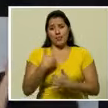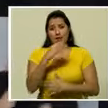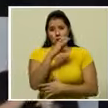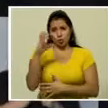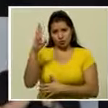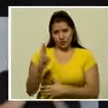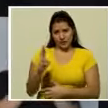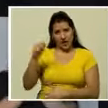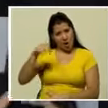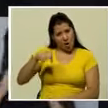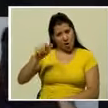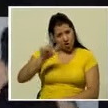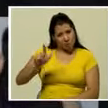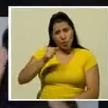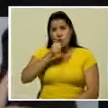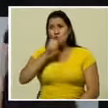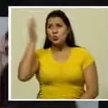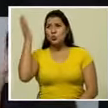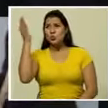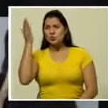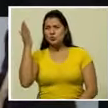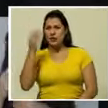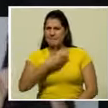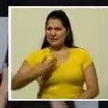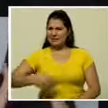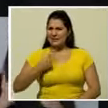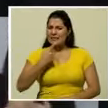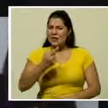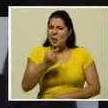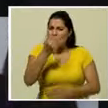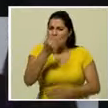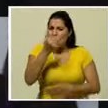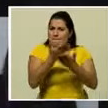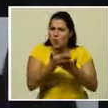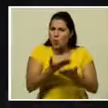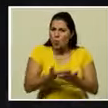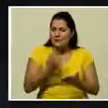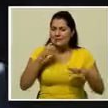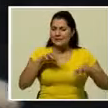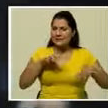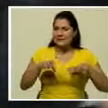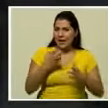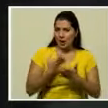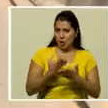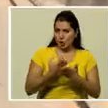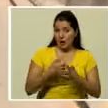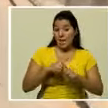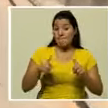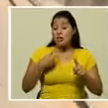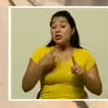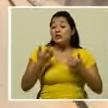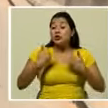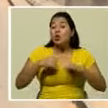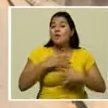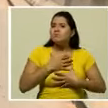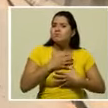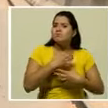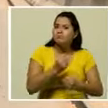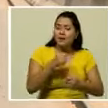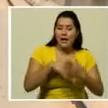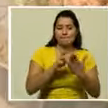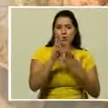pocas propuestas de reactivación económica para el país, el presidente Carlos Alvarado sigue apostando a obra pública para mejorar las finanzas.